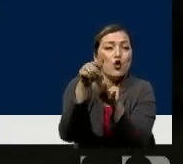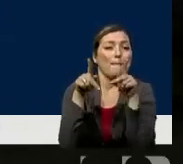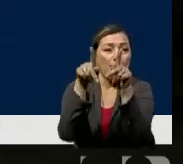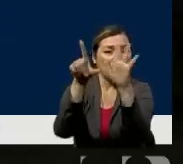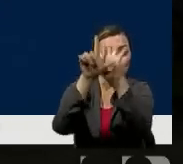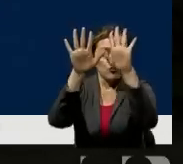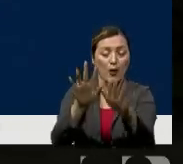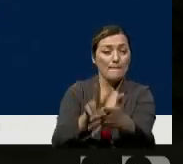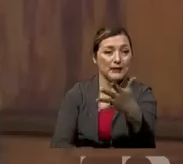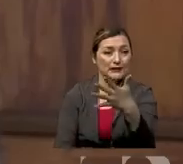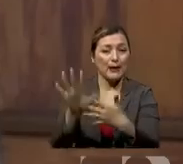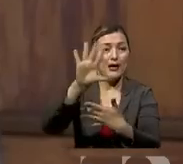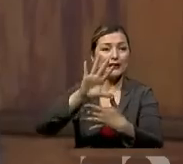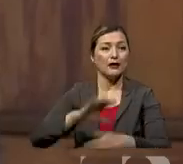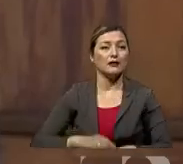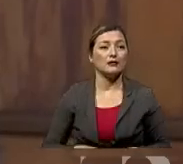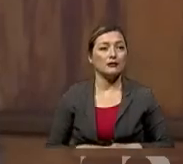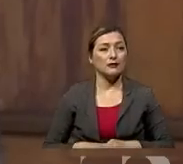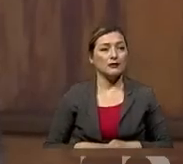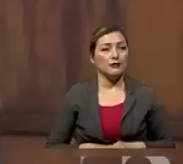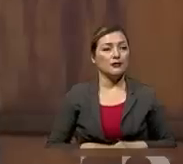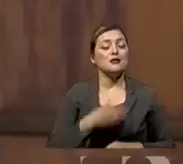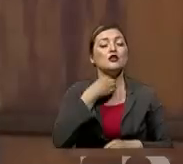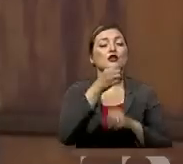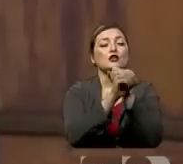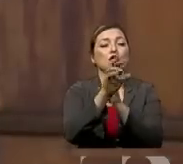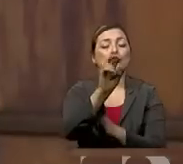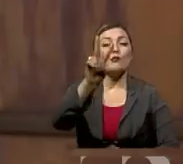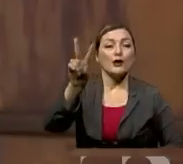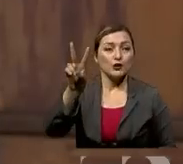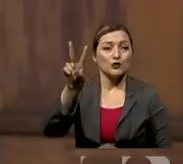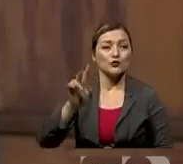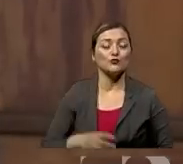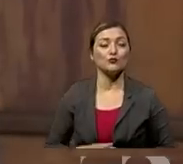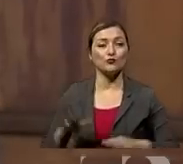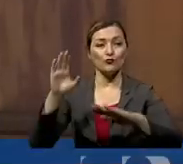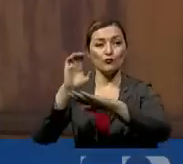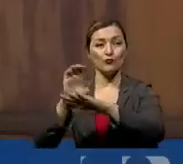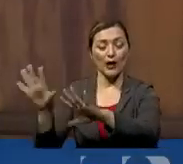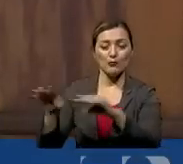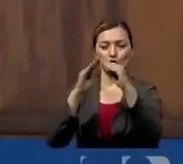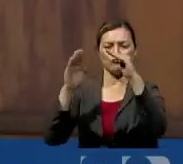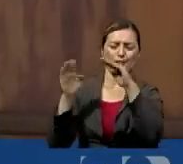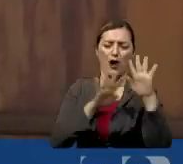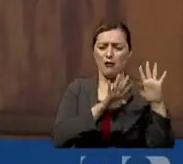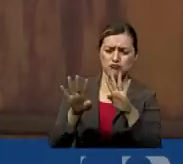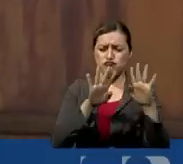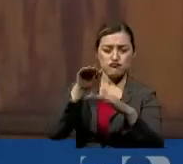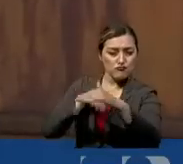permisos de estadía en las Américas. Agosto del 2022, Ecuador acoge a más de 500